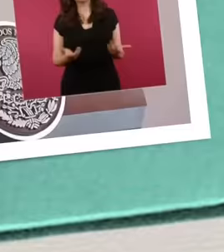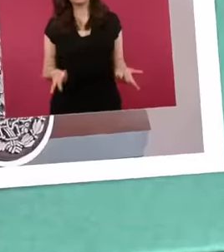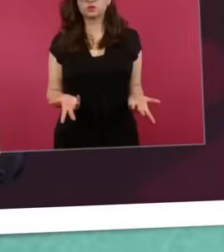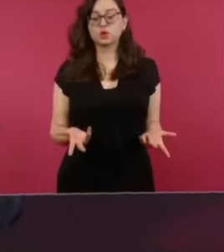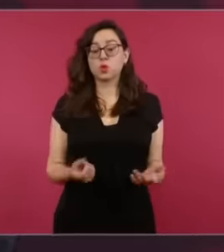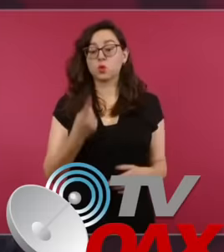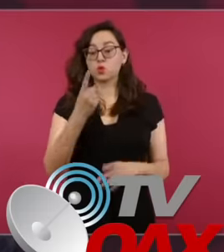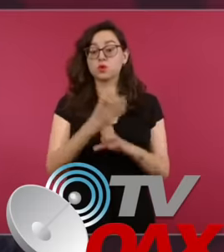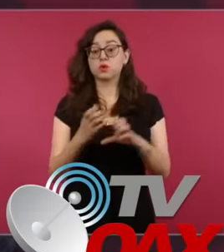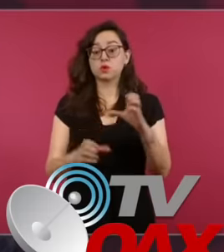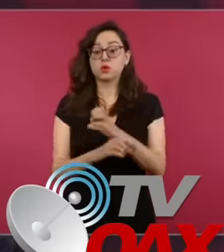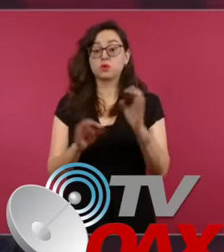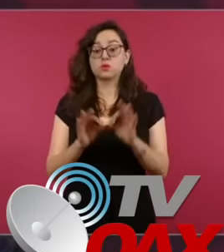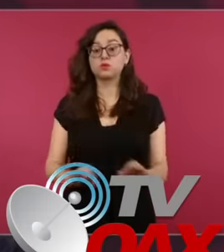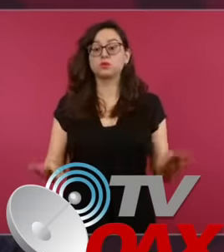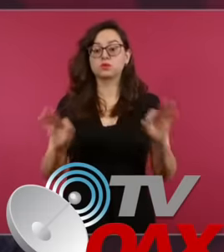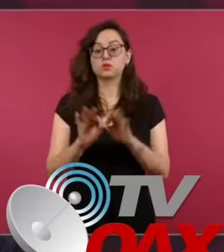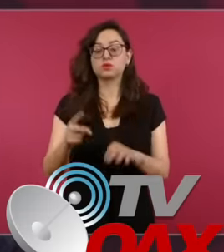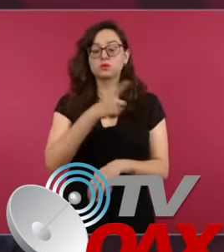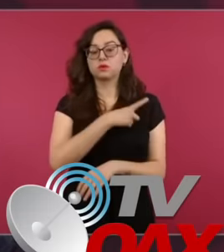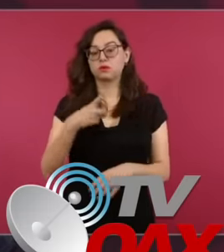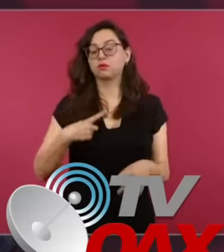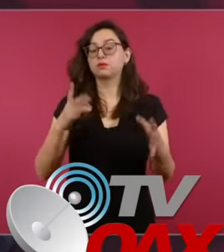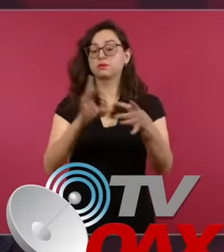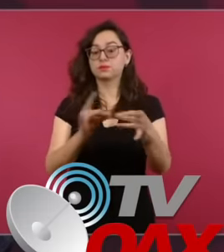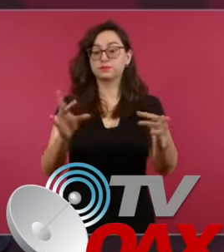Aclarar esto de